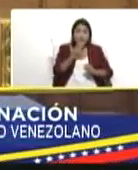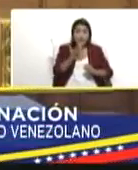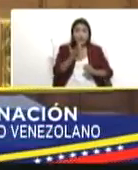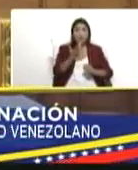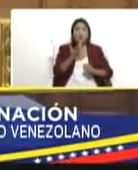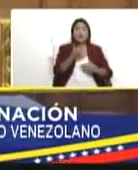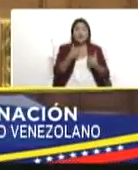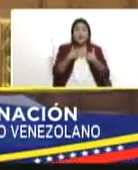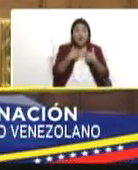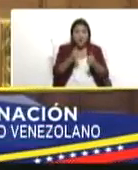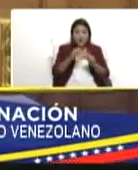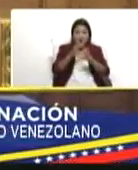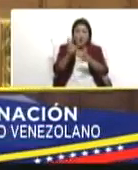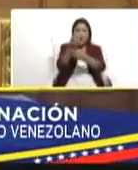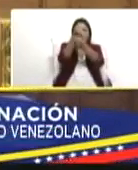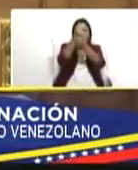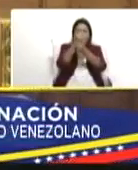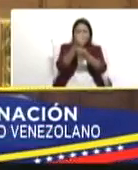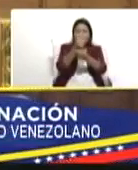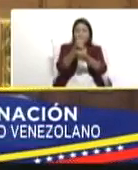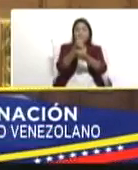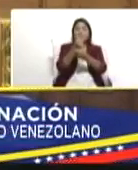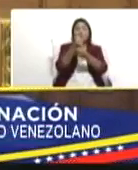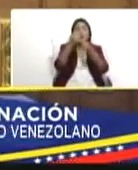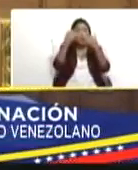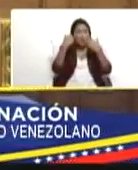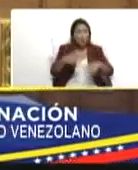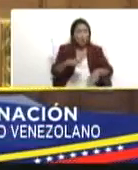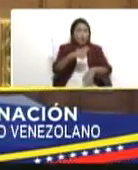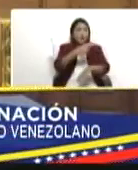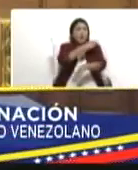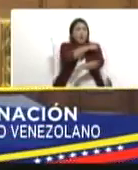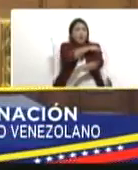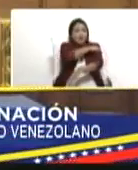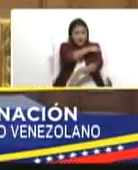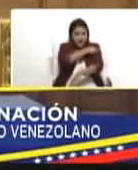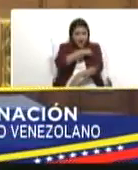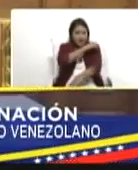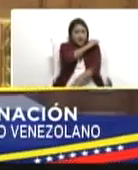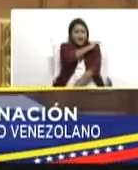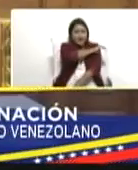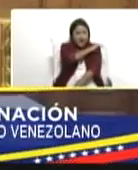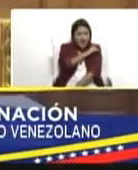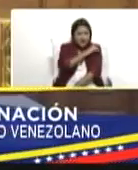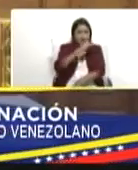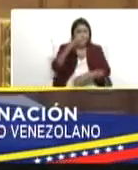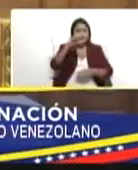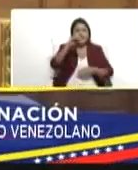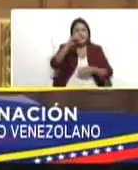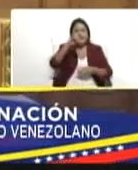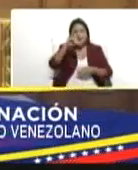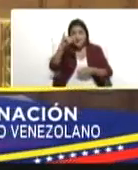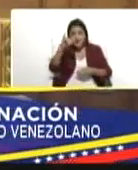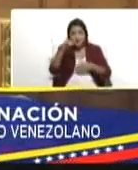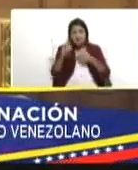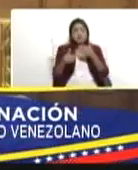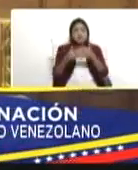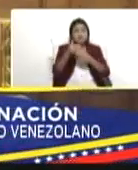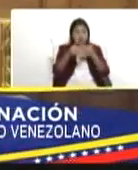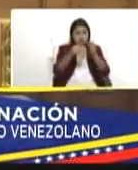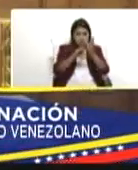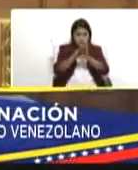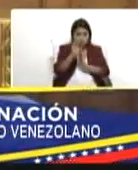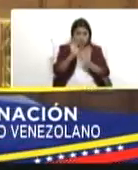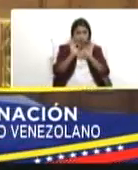recuperado miles de miles de ambulatorios cdi seguir avanzando en las